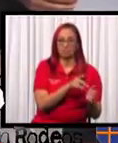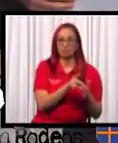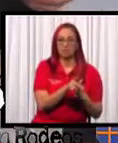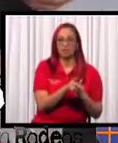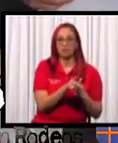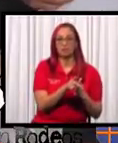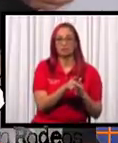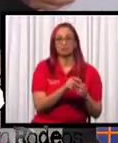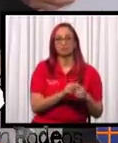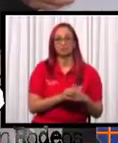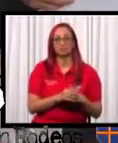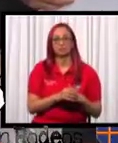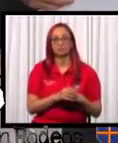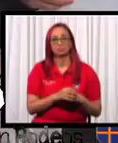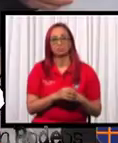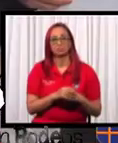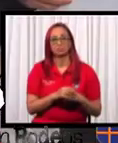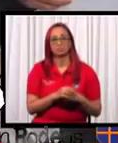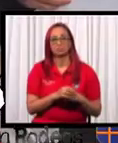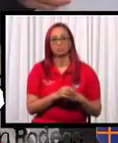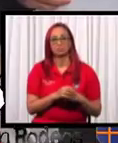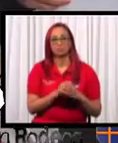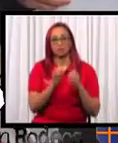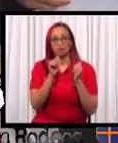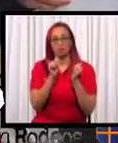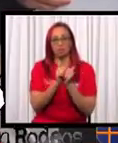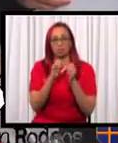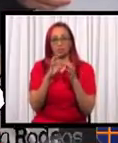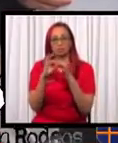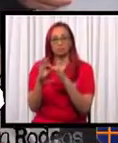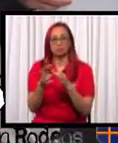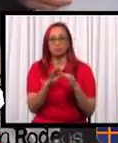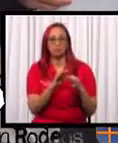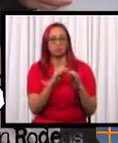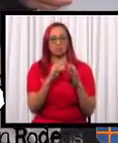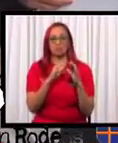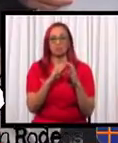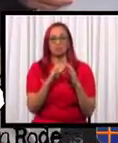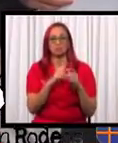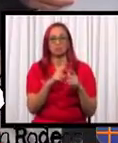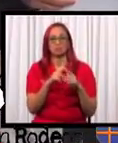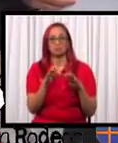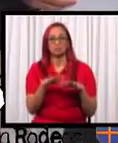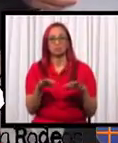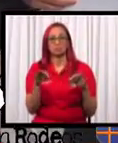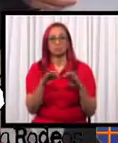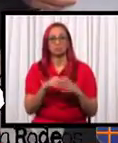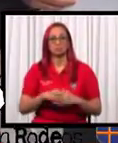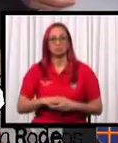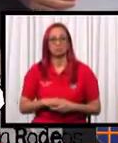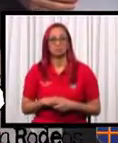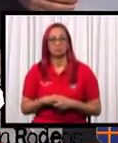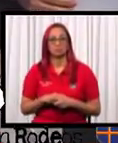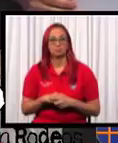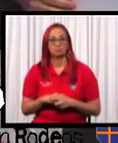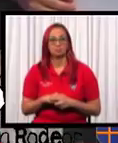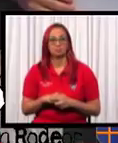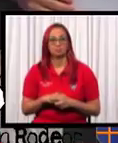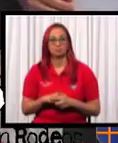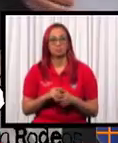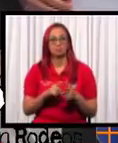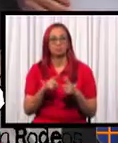me la juego con el respecto de que la comunicación... Muy importante, don Alfredo. Sí, yo esas